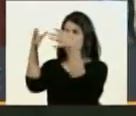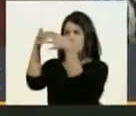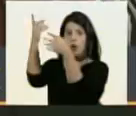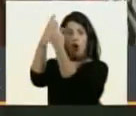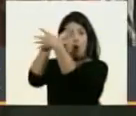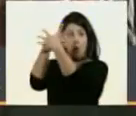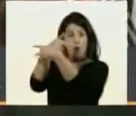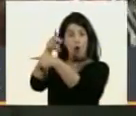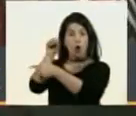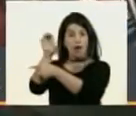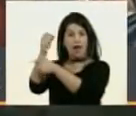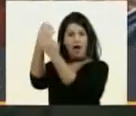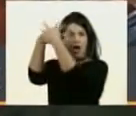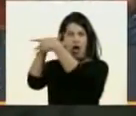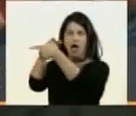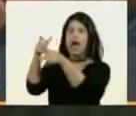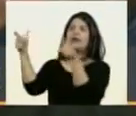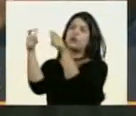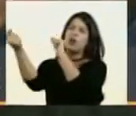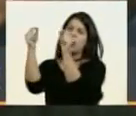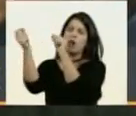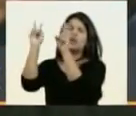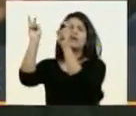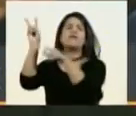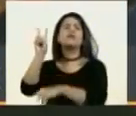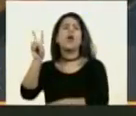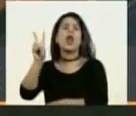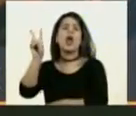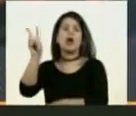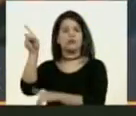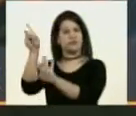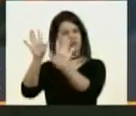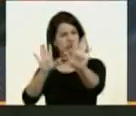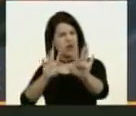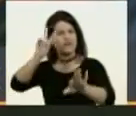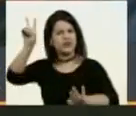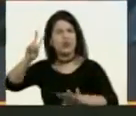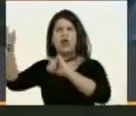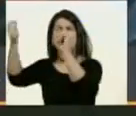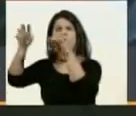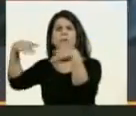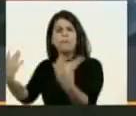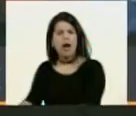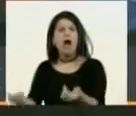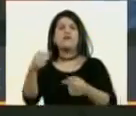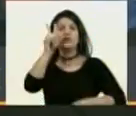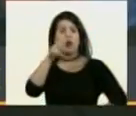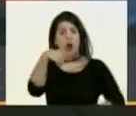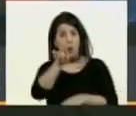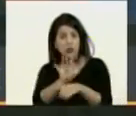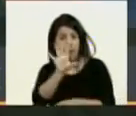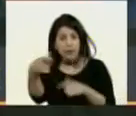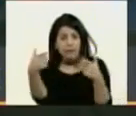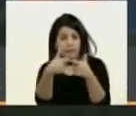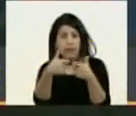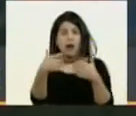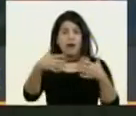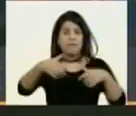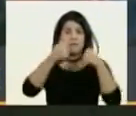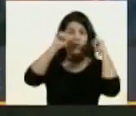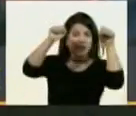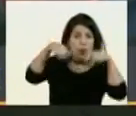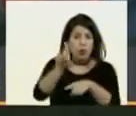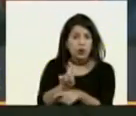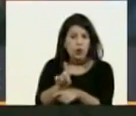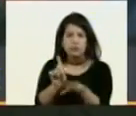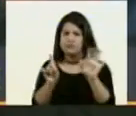y discutir el caso de Venezuela, como que en Venezuela fuese el único país del mundo donde hay protestas. Ahí está Colombia. El presidente colombiano